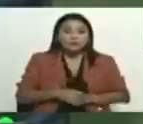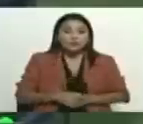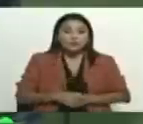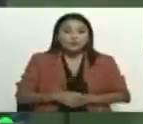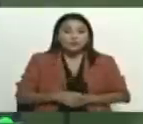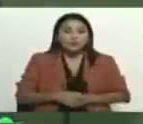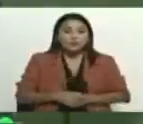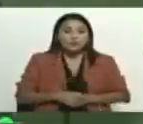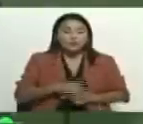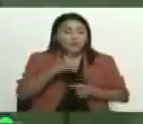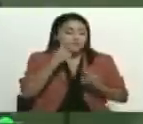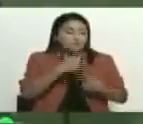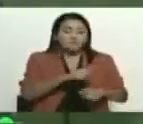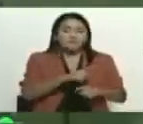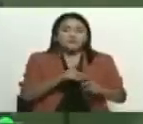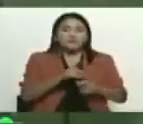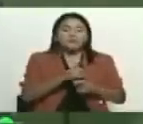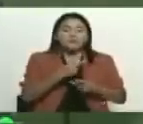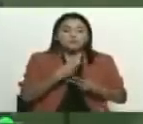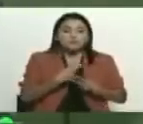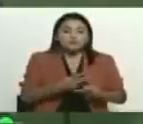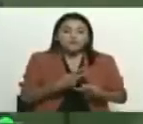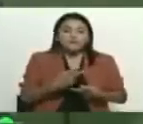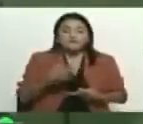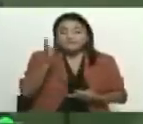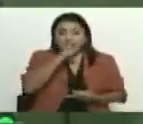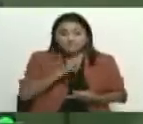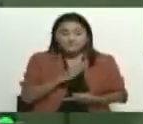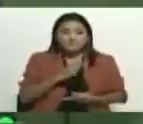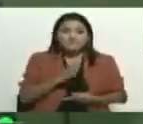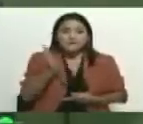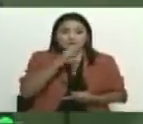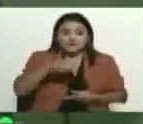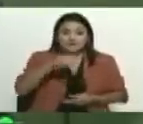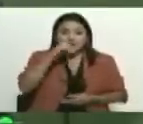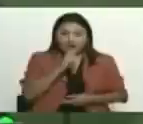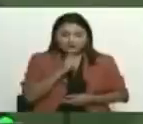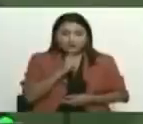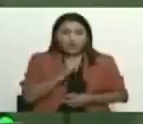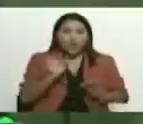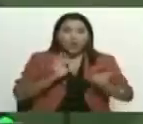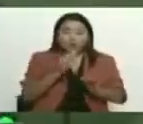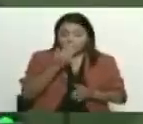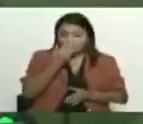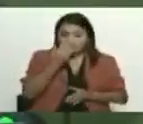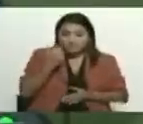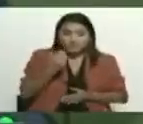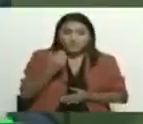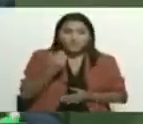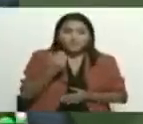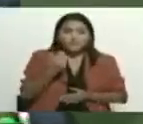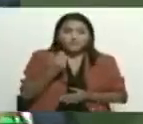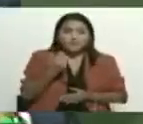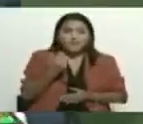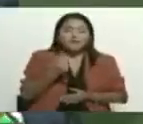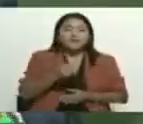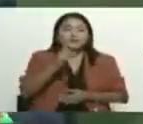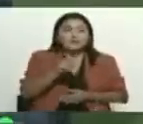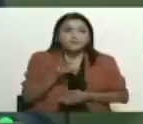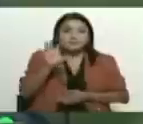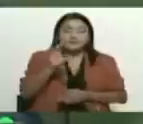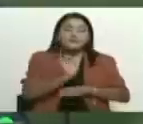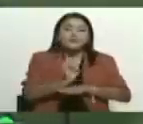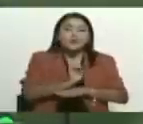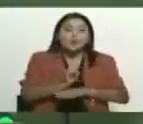la voluntad democrática del pueblo brasileño a principios de este mismo año, o los recientes desarrollos en la hermana República del